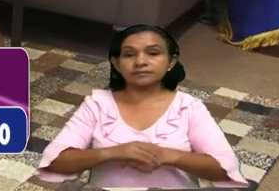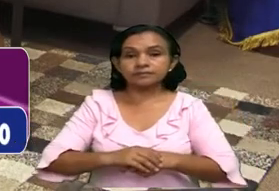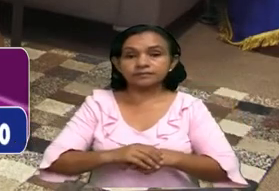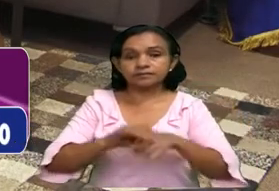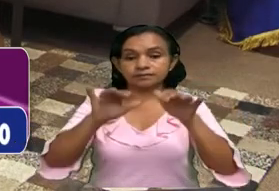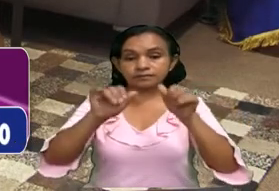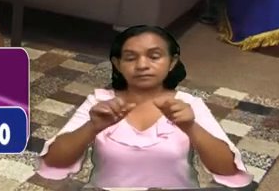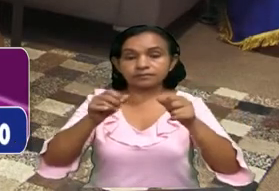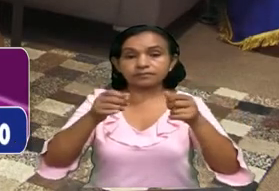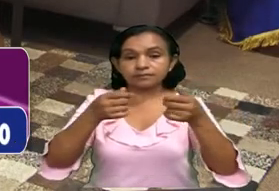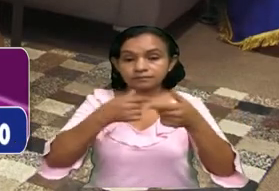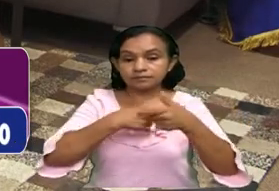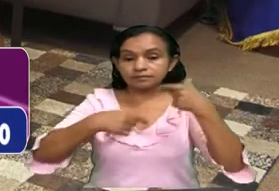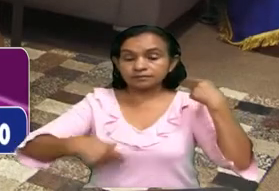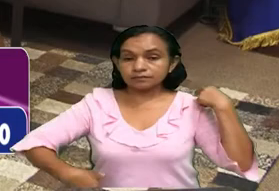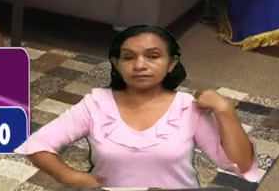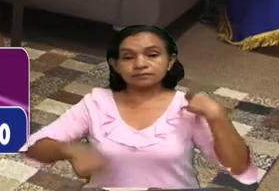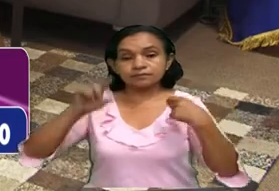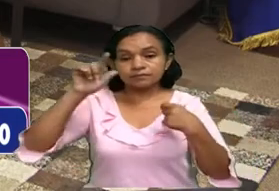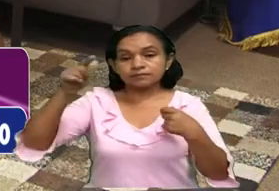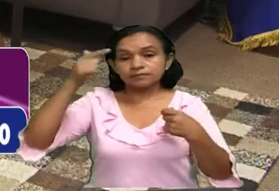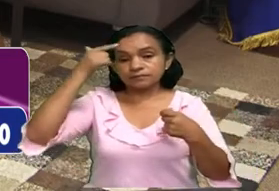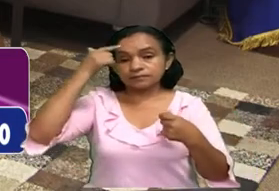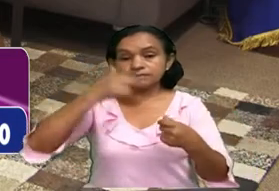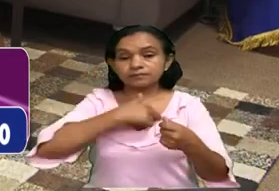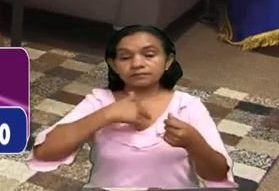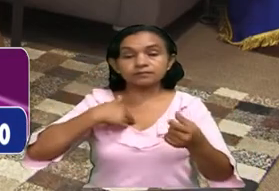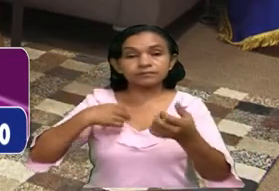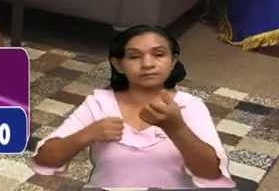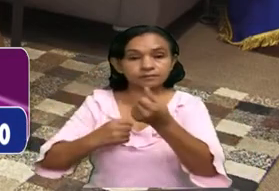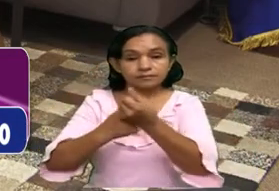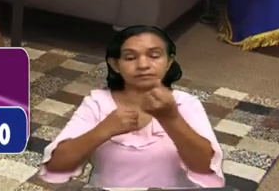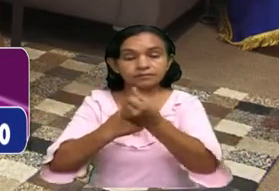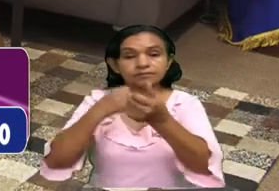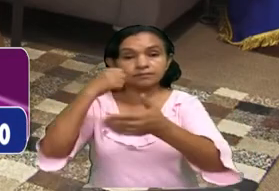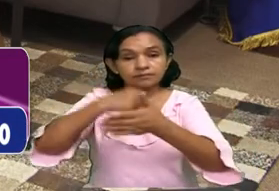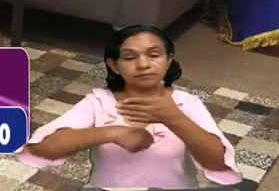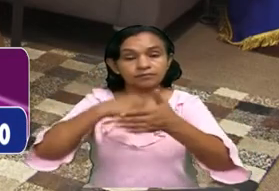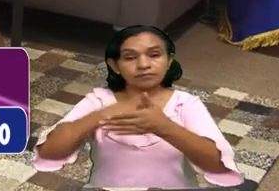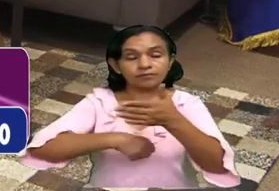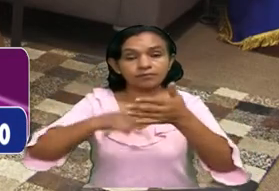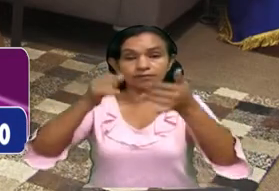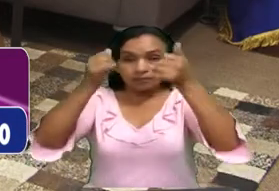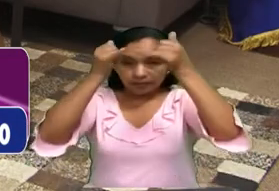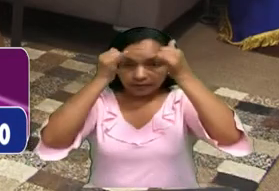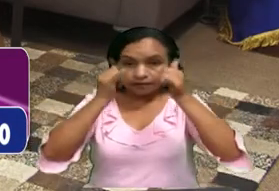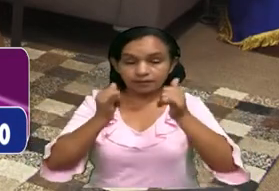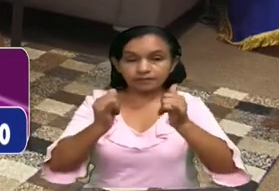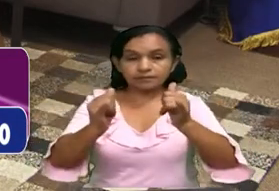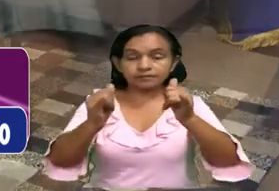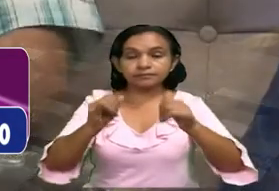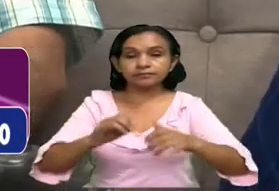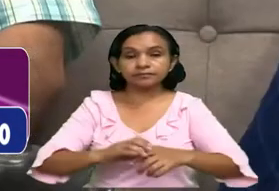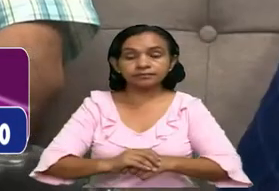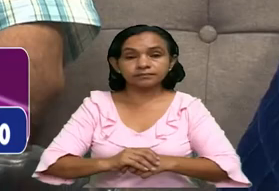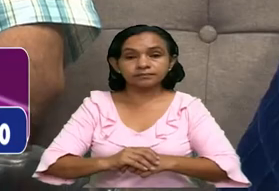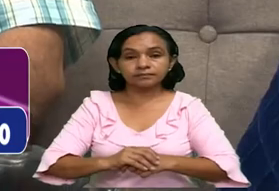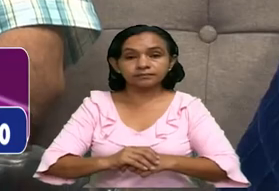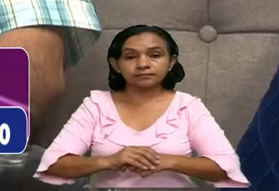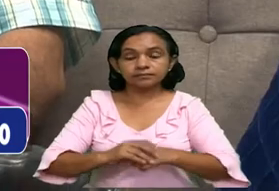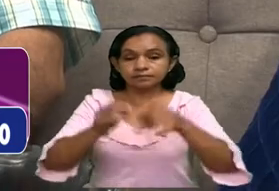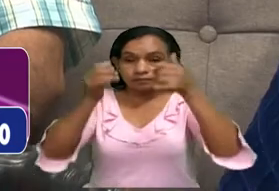un presidente y un gobierno que ha estado respaldando el esfuerzo, okay, de los ganaderos. Sí, o sea, sin gobiernos